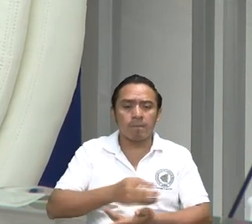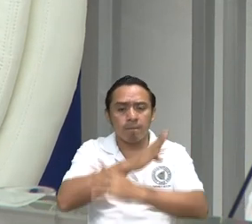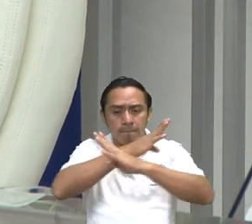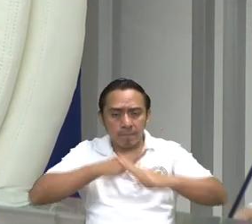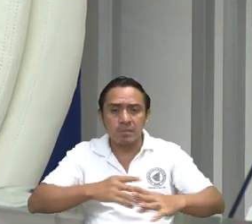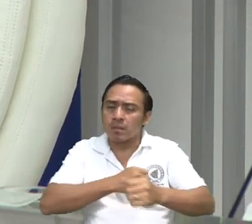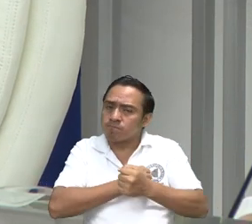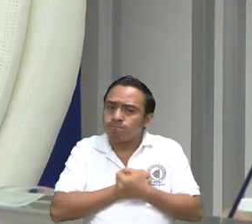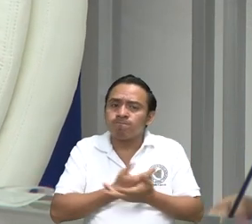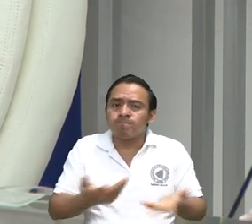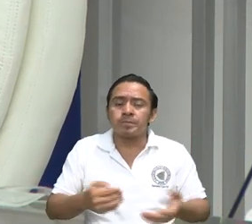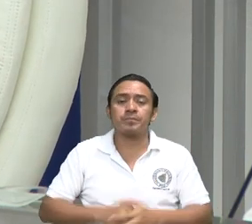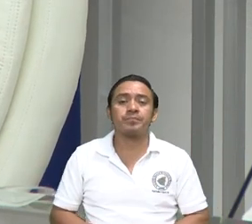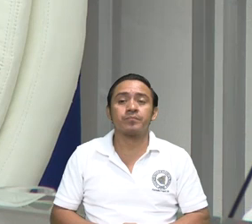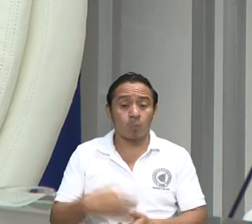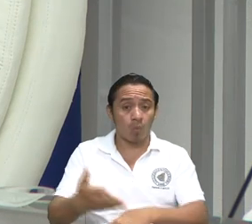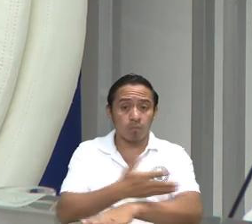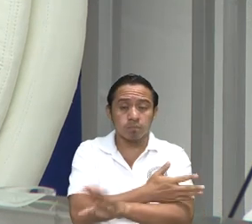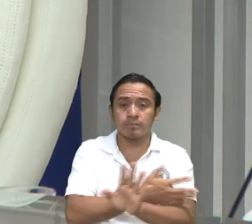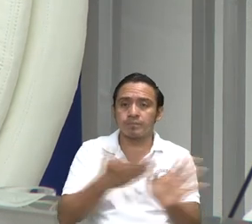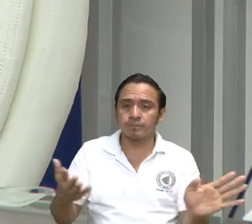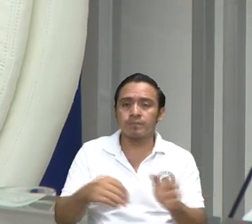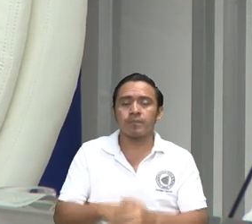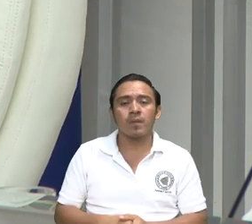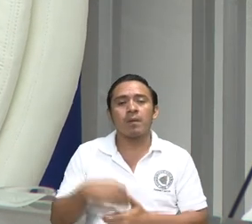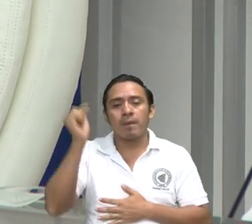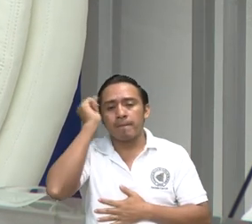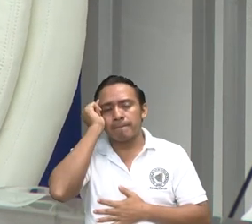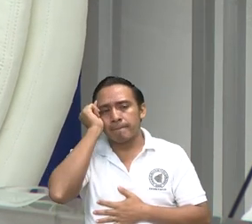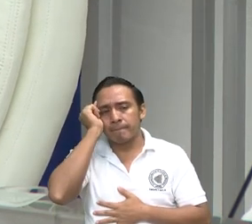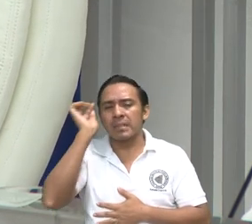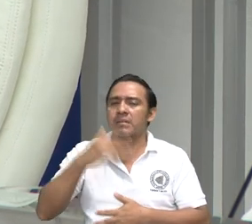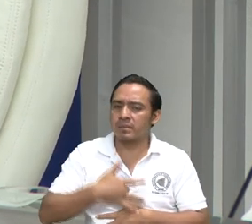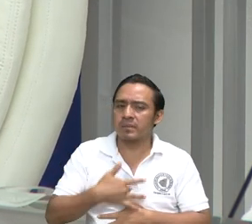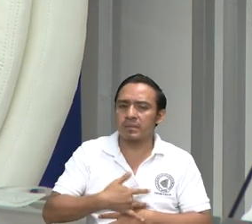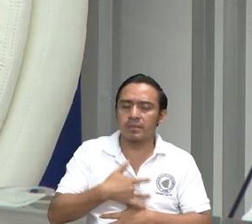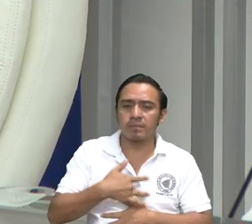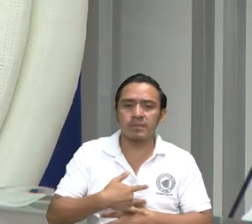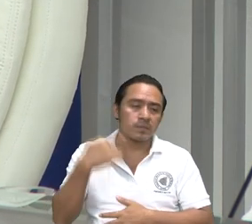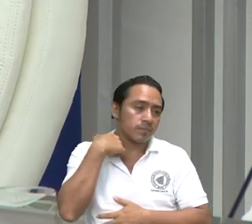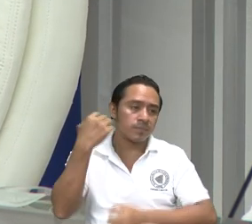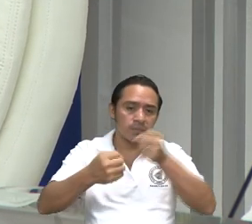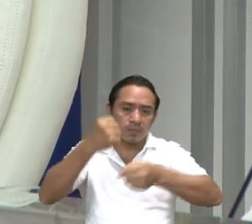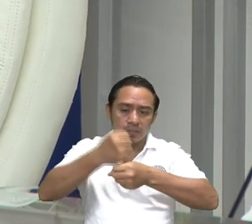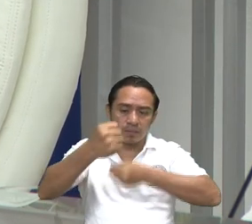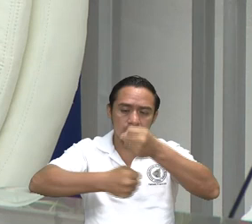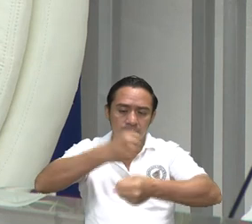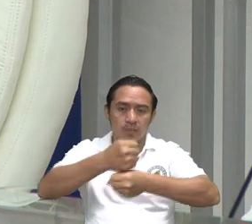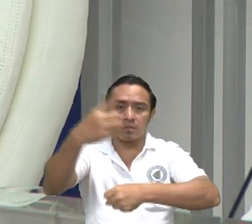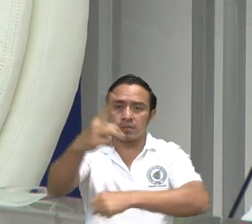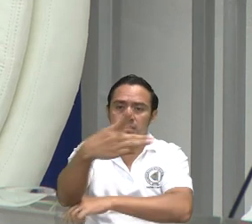paz. Por lo anterior, consideramos necesario que cada año se celebre